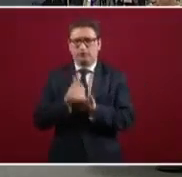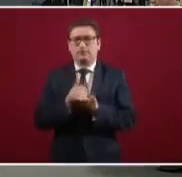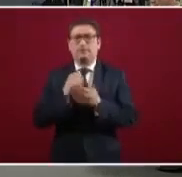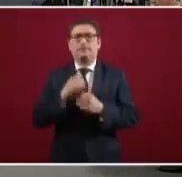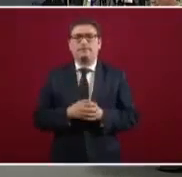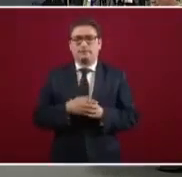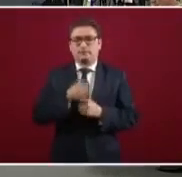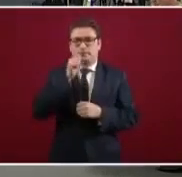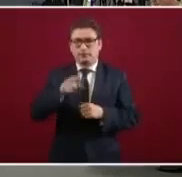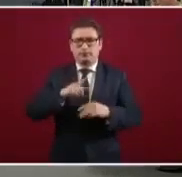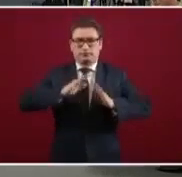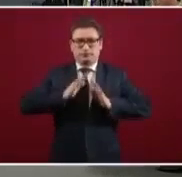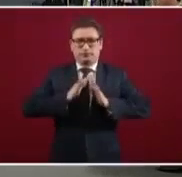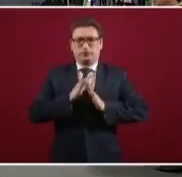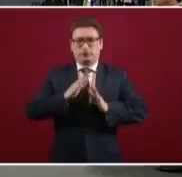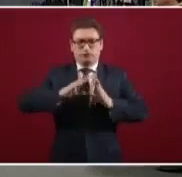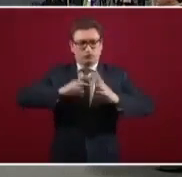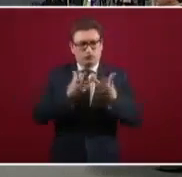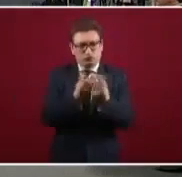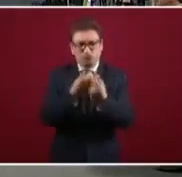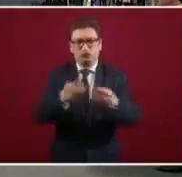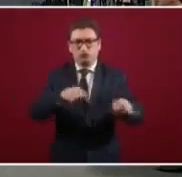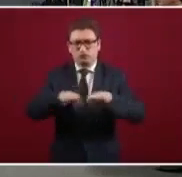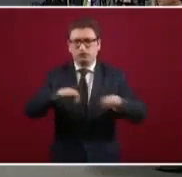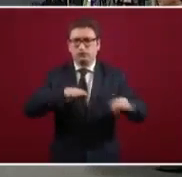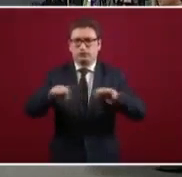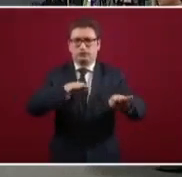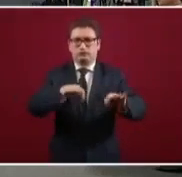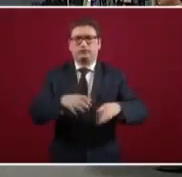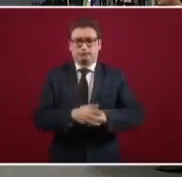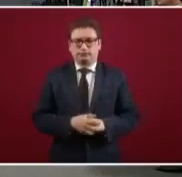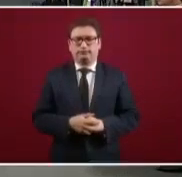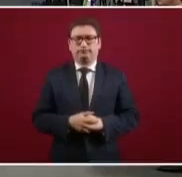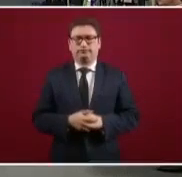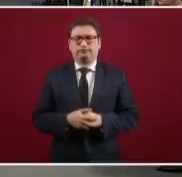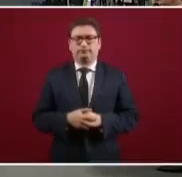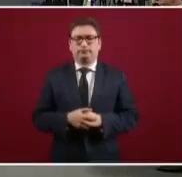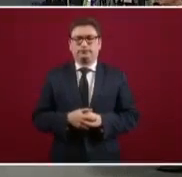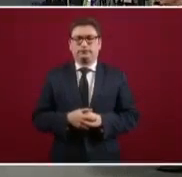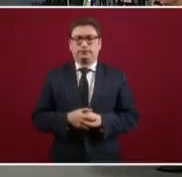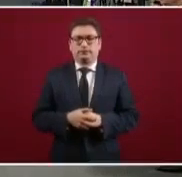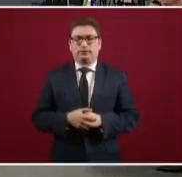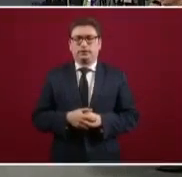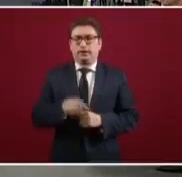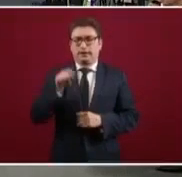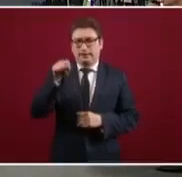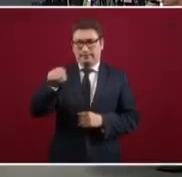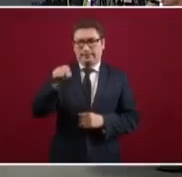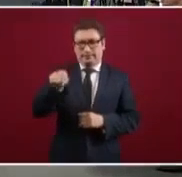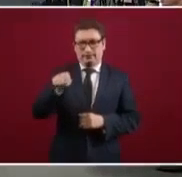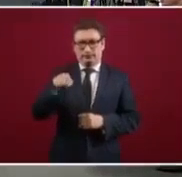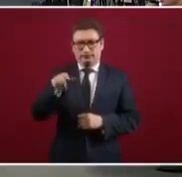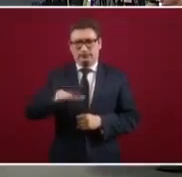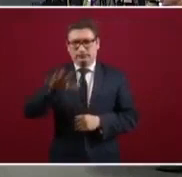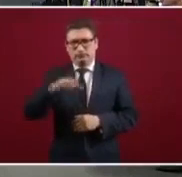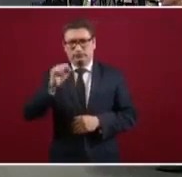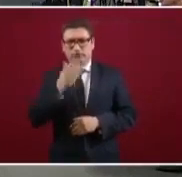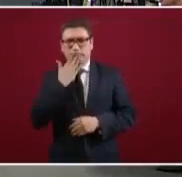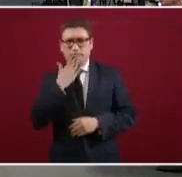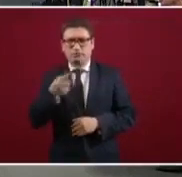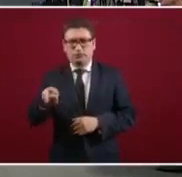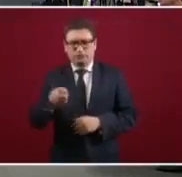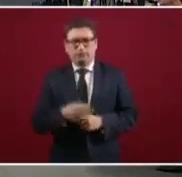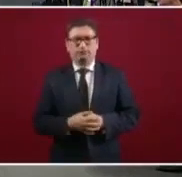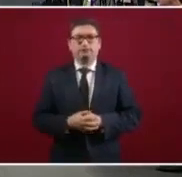de la defensa estamos trabajando de manera coordinada ahí y el sur de sonora